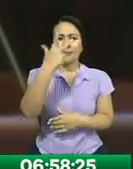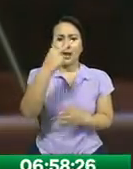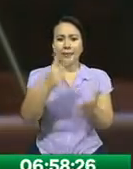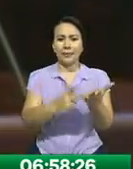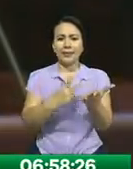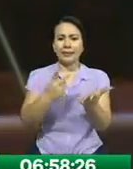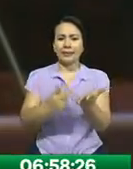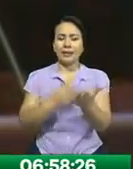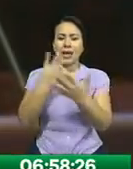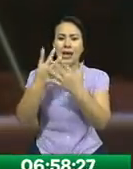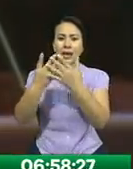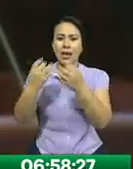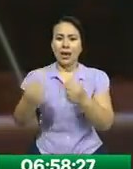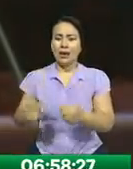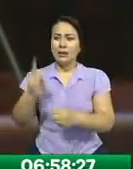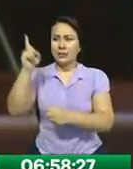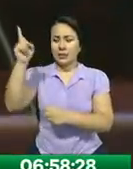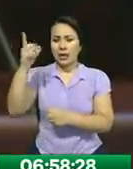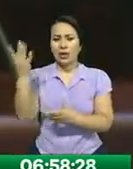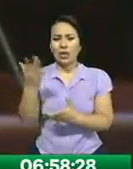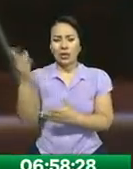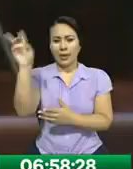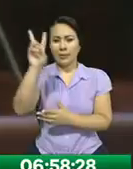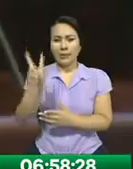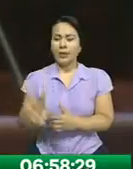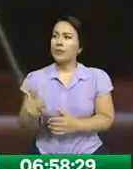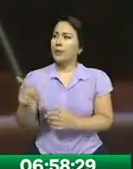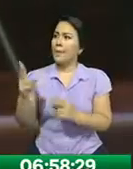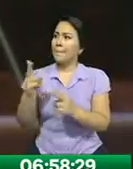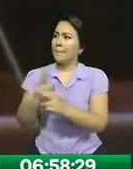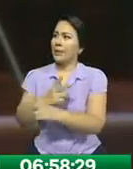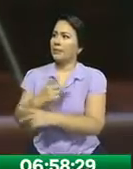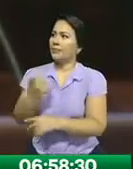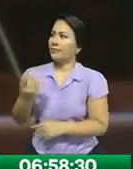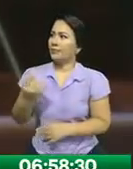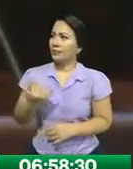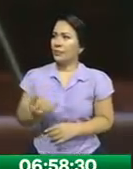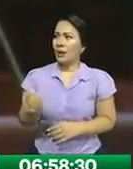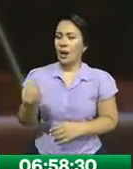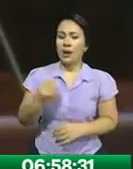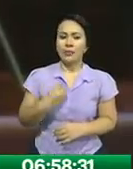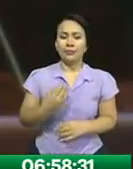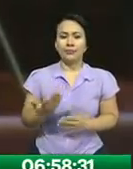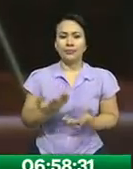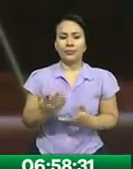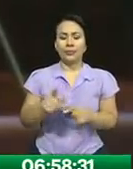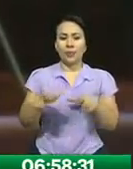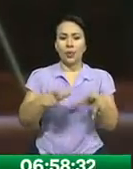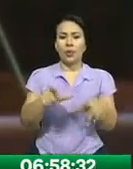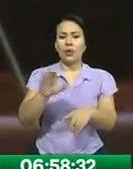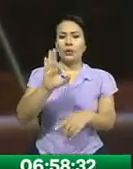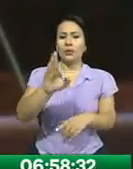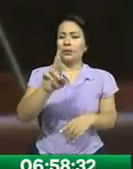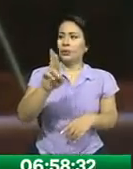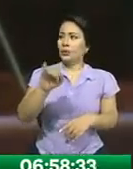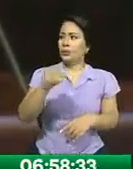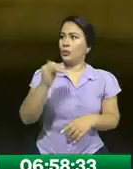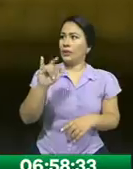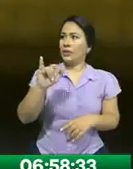detenciones anteriores. Tres detenciones, tiene antecedentes penales en el estado de Trujillo, en